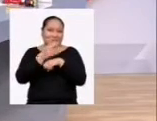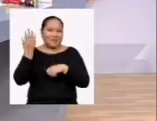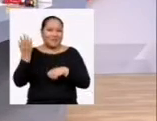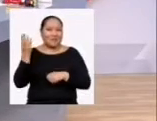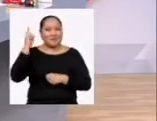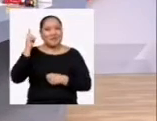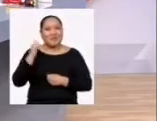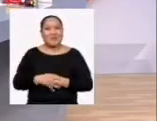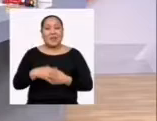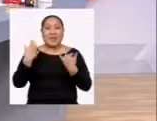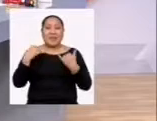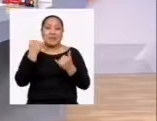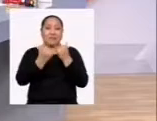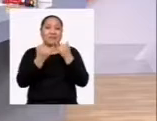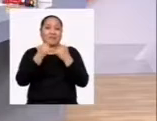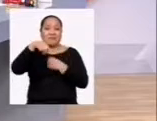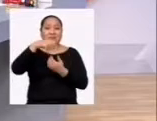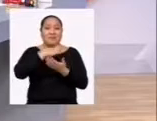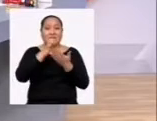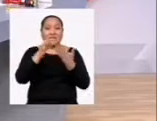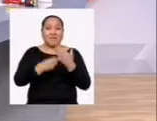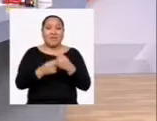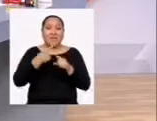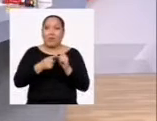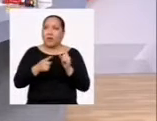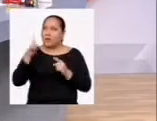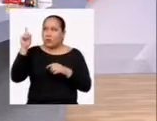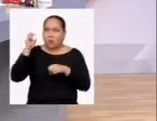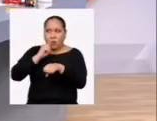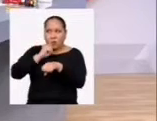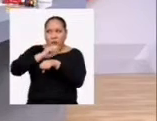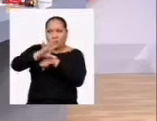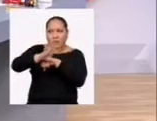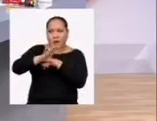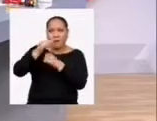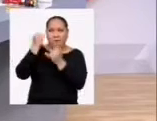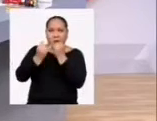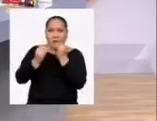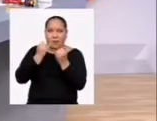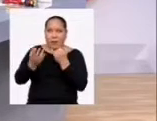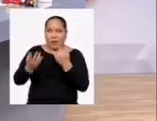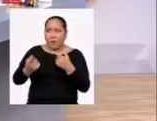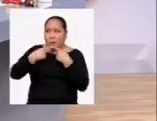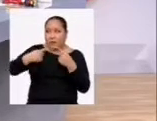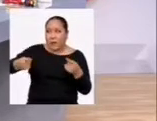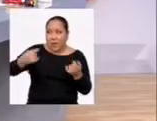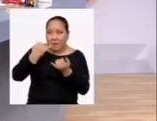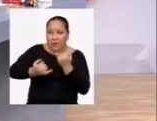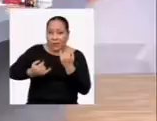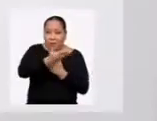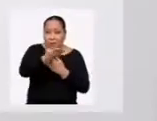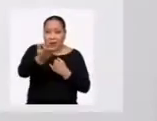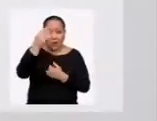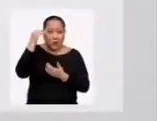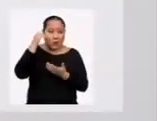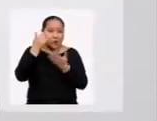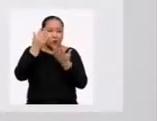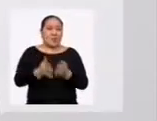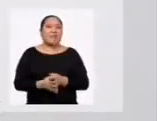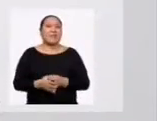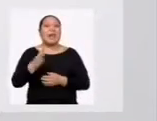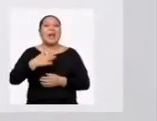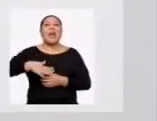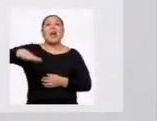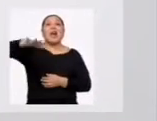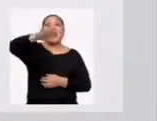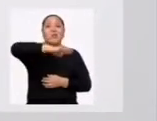profesora. Ya se nos acaba el programa, pero ¿tiene algún mensaje final para las y los estudiantes de cuarto de secundaria? A todas